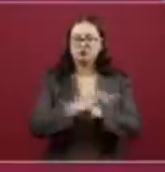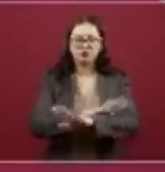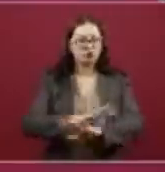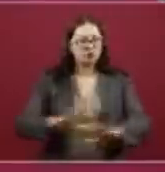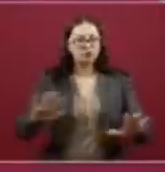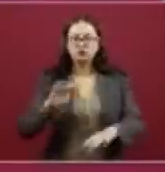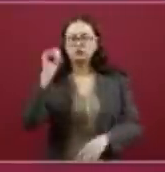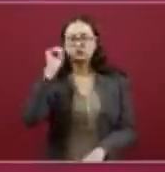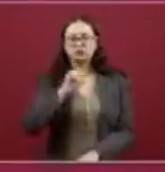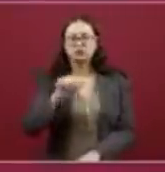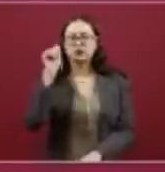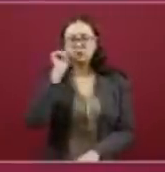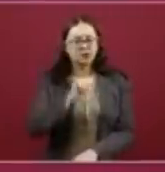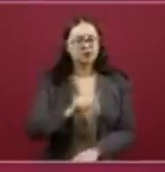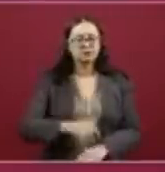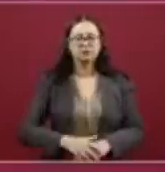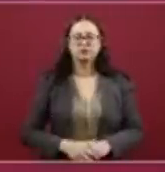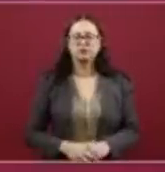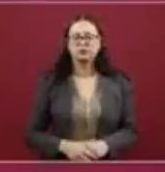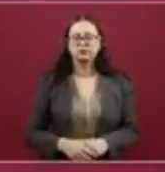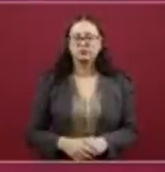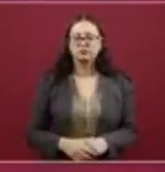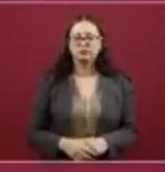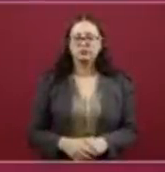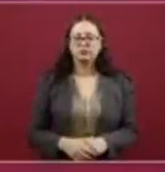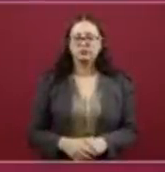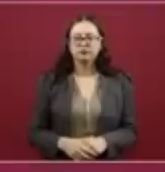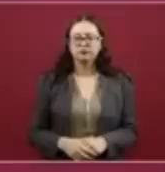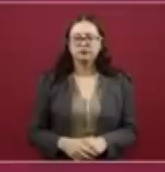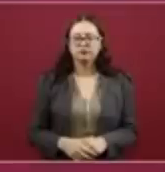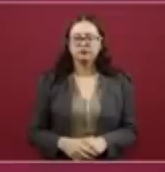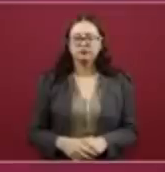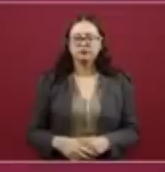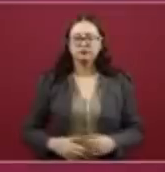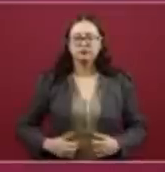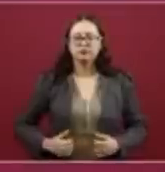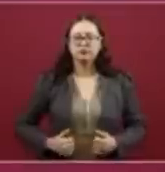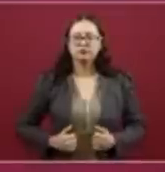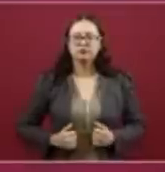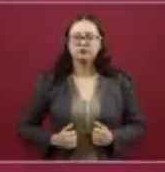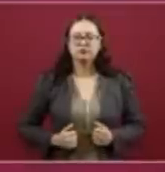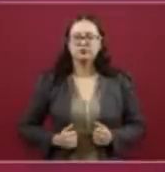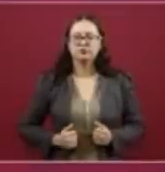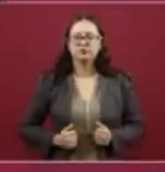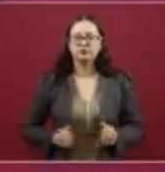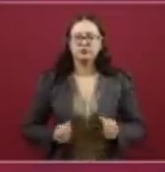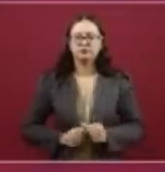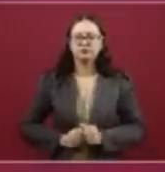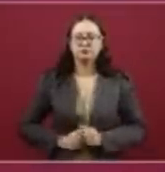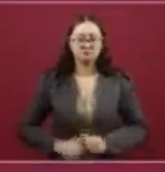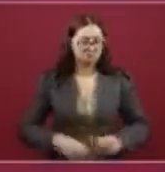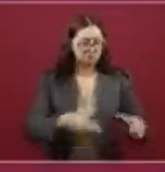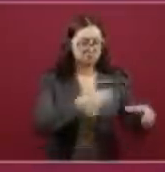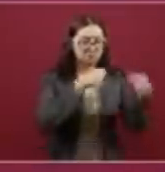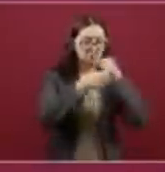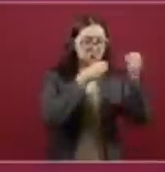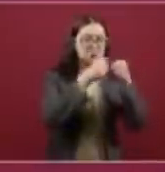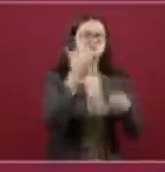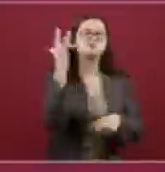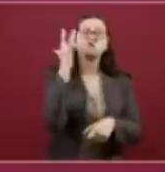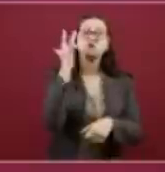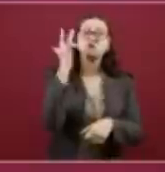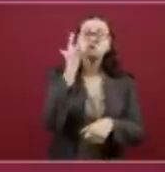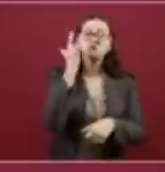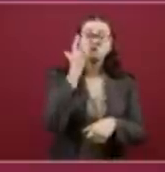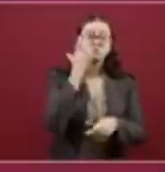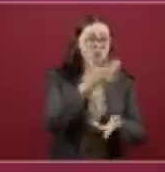y siempre vamos a respetar a la prensa fifí, es decir, que se